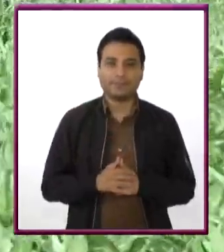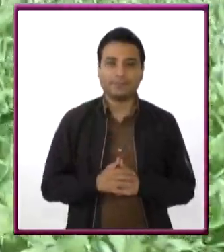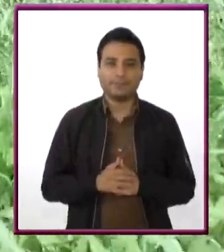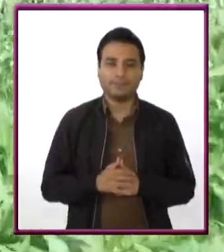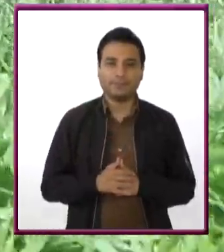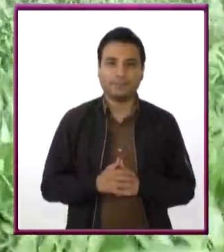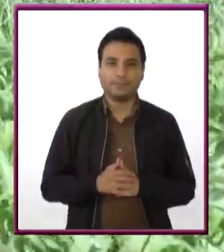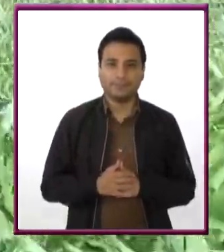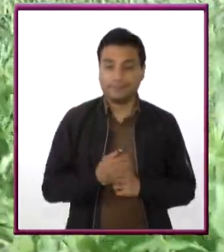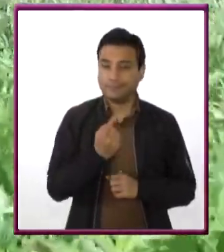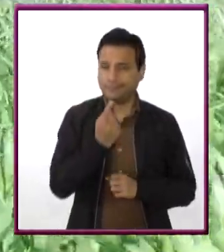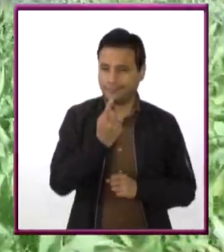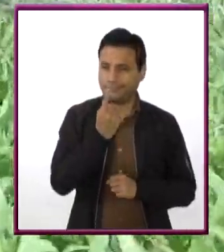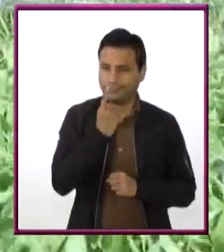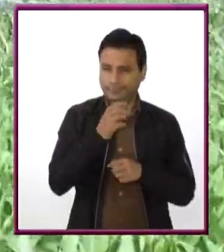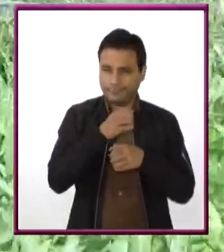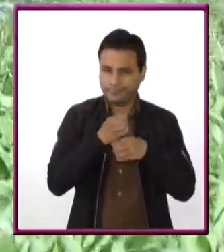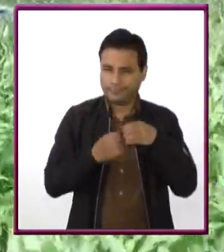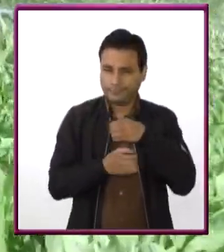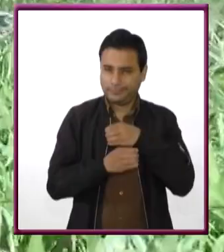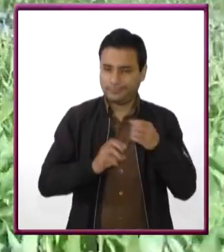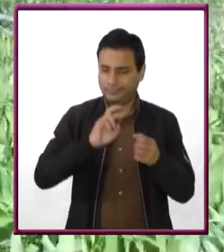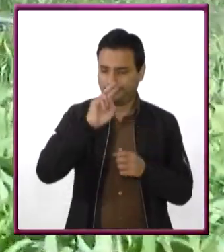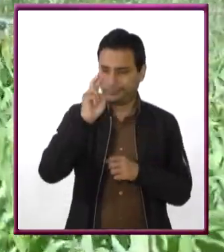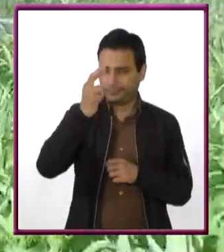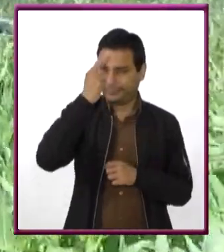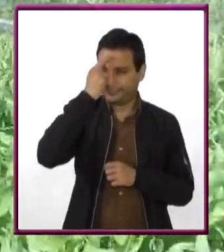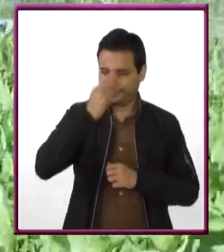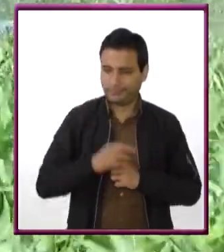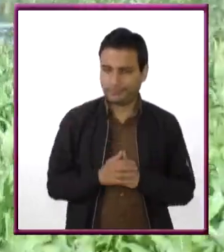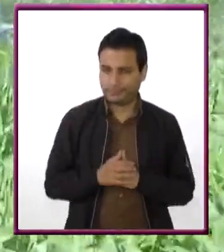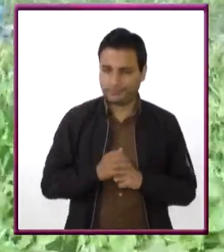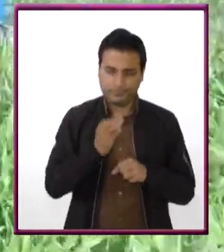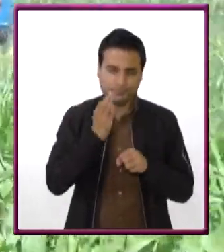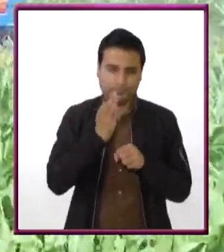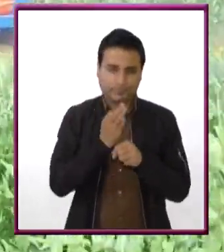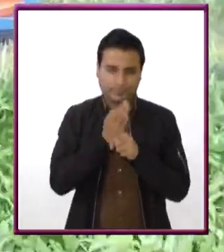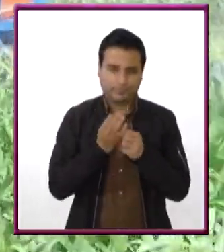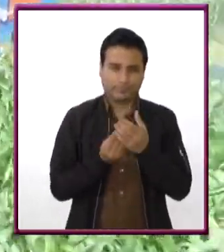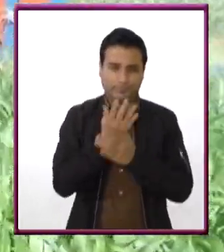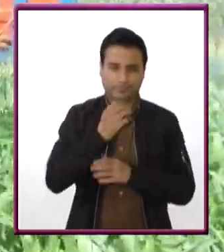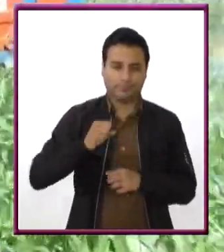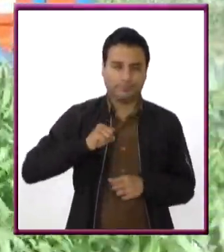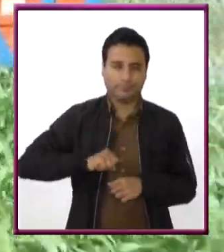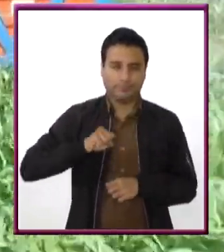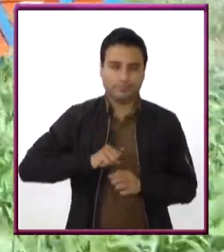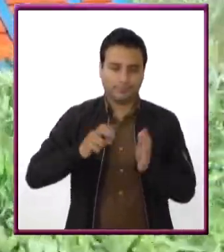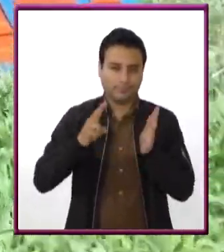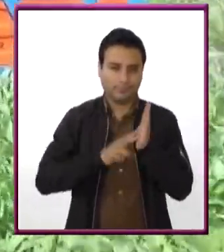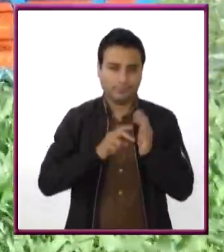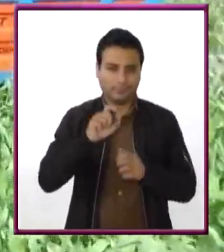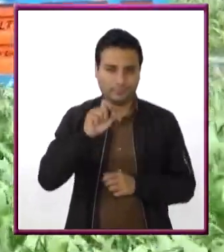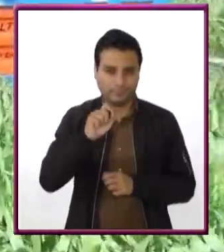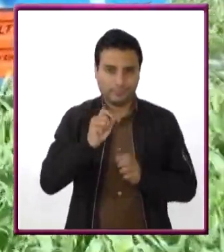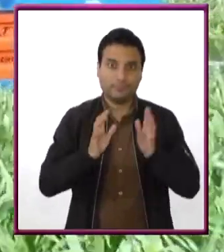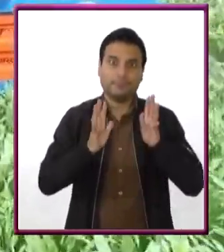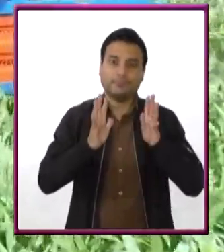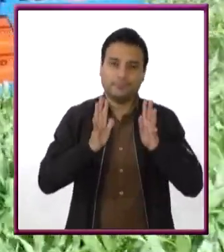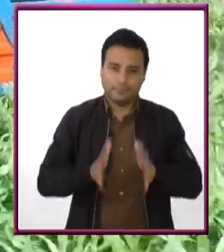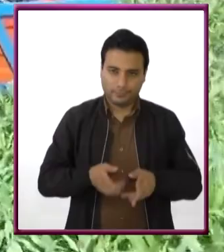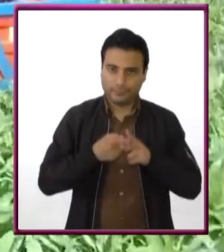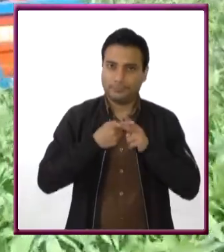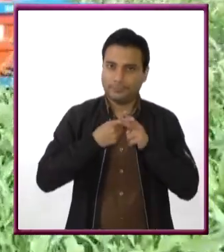una de las cosas que hay que tener en cuenta hoy en día en este nuevo siglo, en el 2020, en el inicio de una nueva